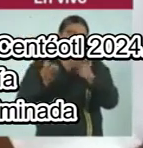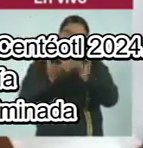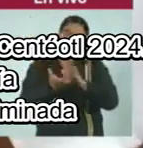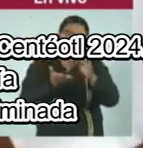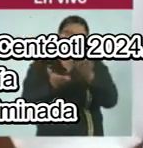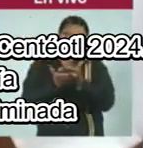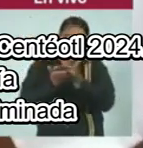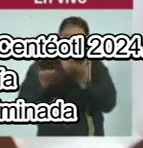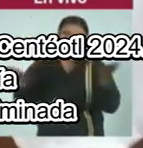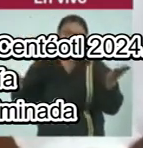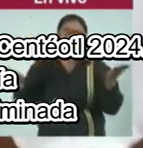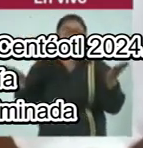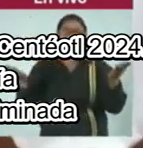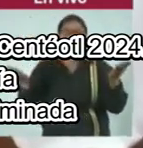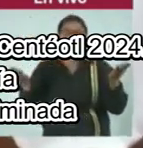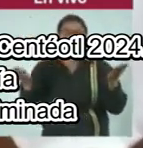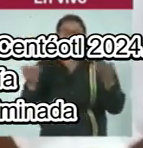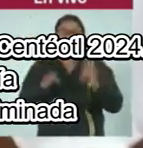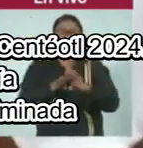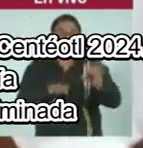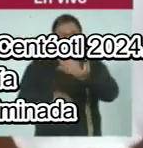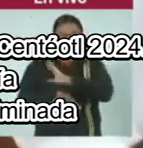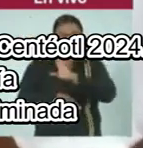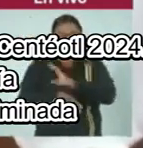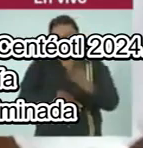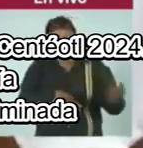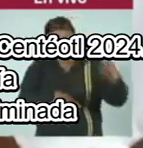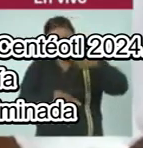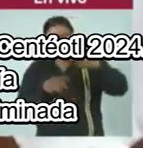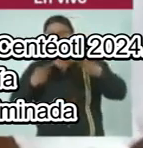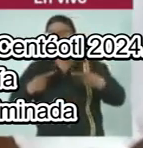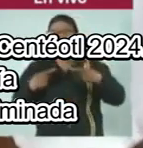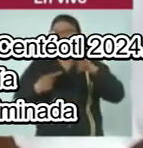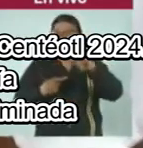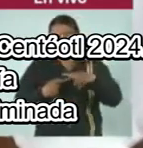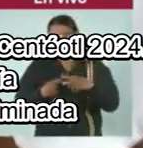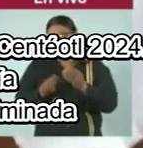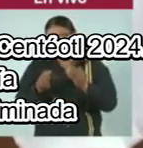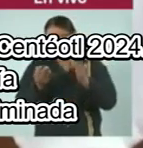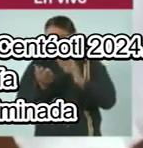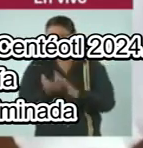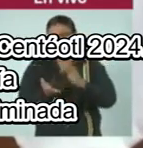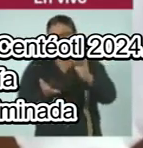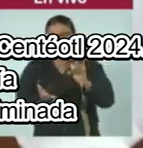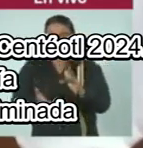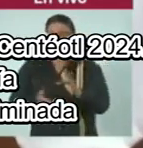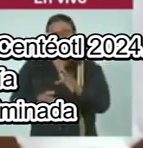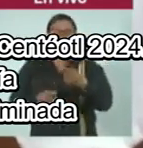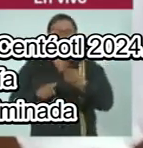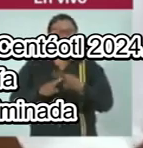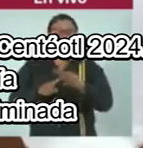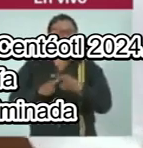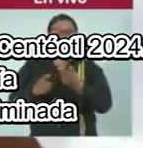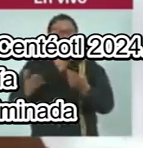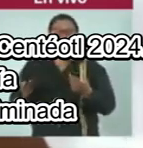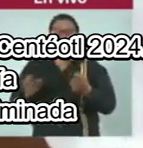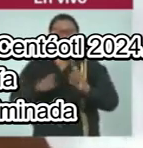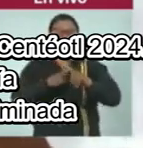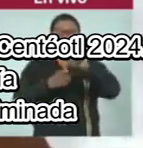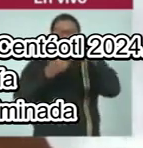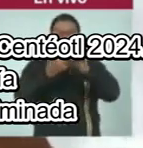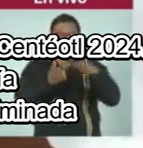eh actos de de amor hacia mí porque la verdad es lo que yo he recibido muchísimo amor en todas partes en donde he